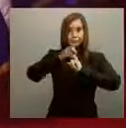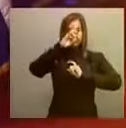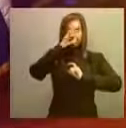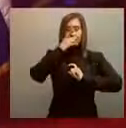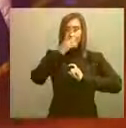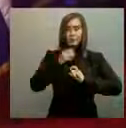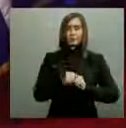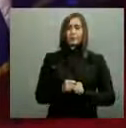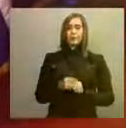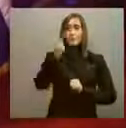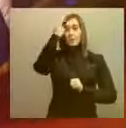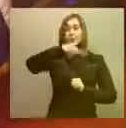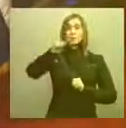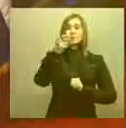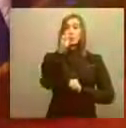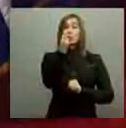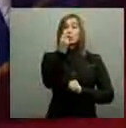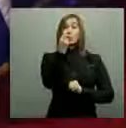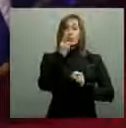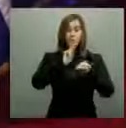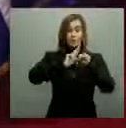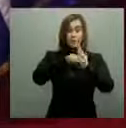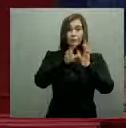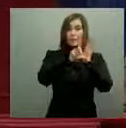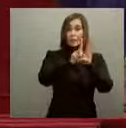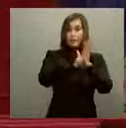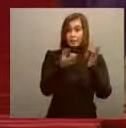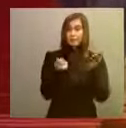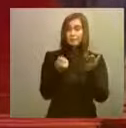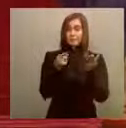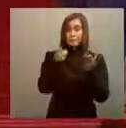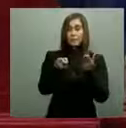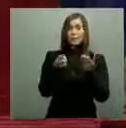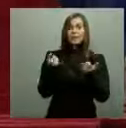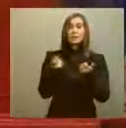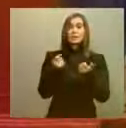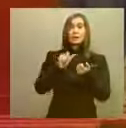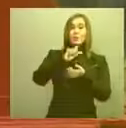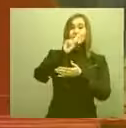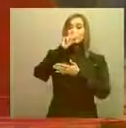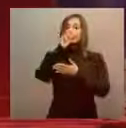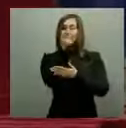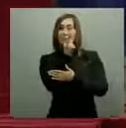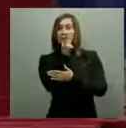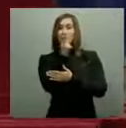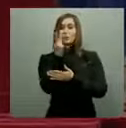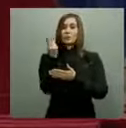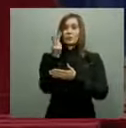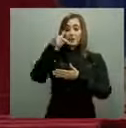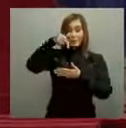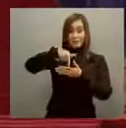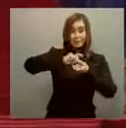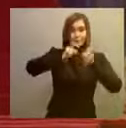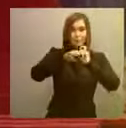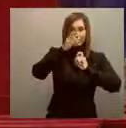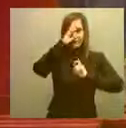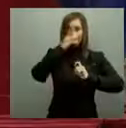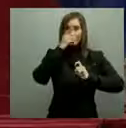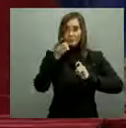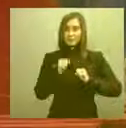hemos definido 12 reformas que producirán una segunda restauración nacional y material para la República